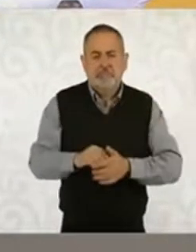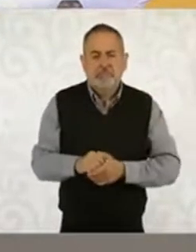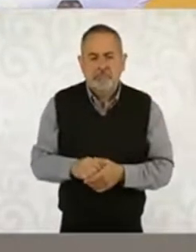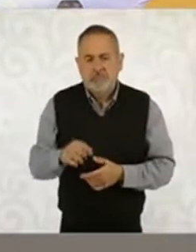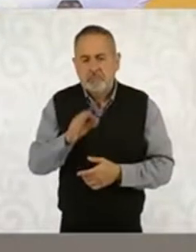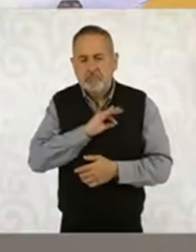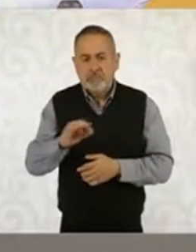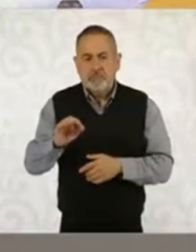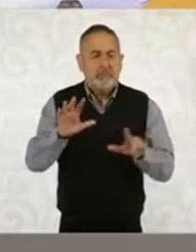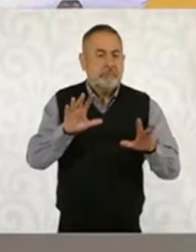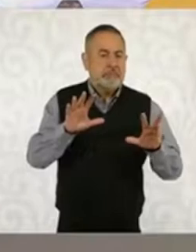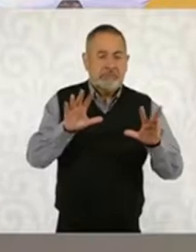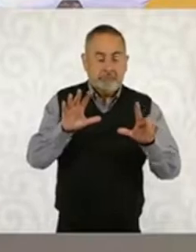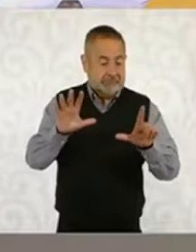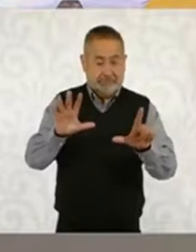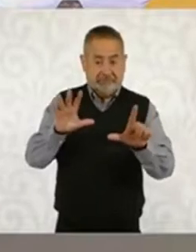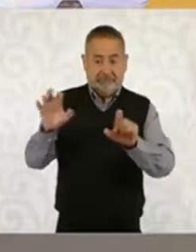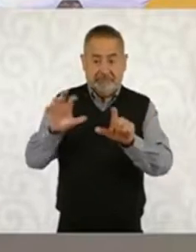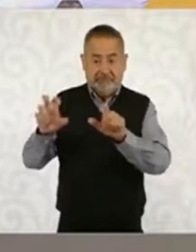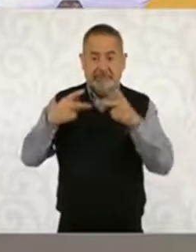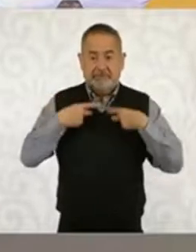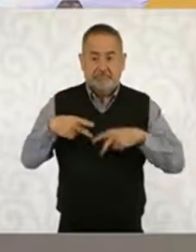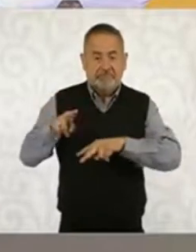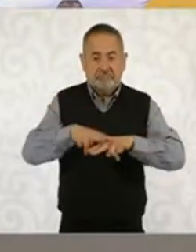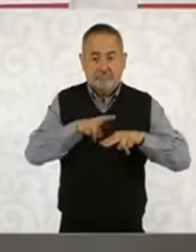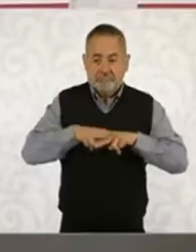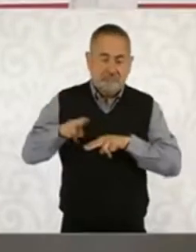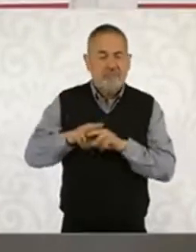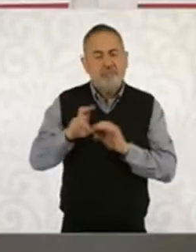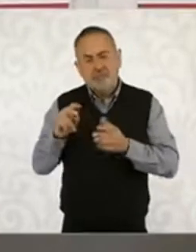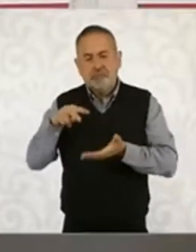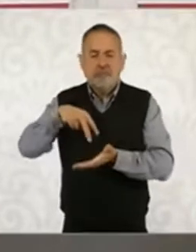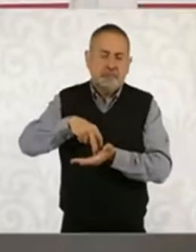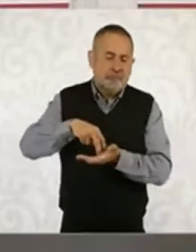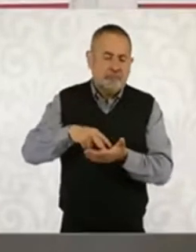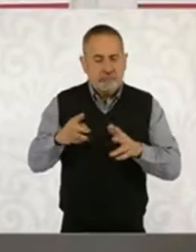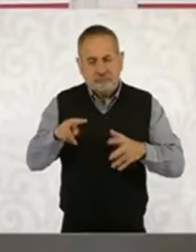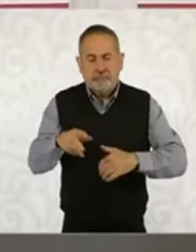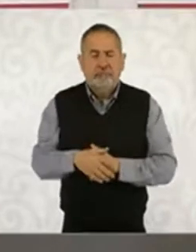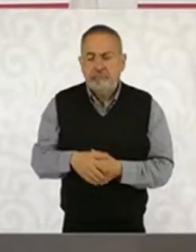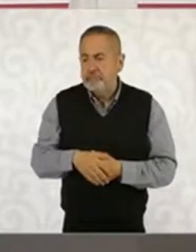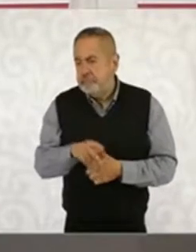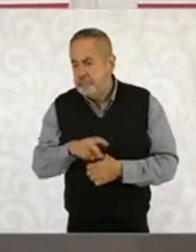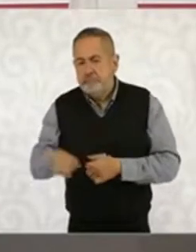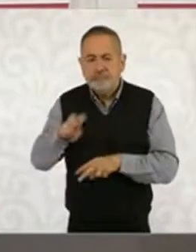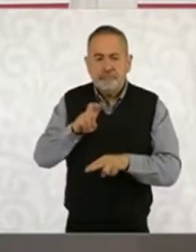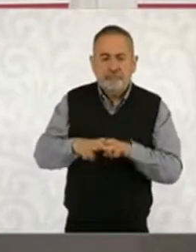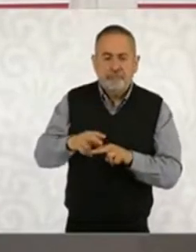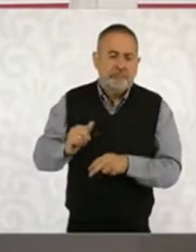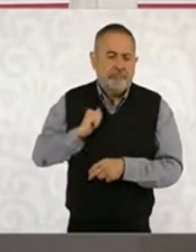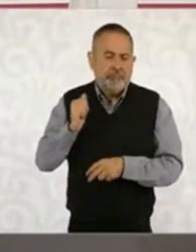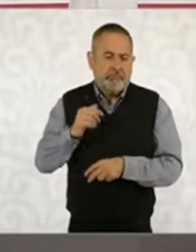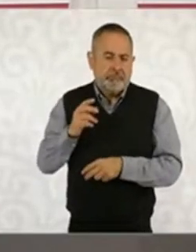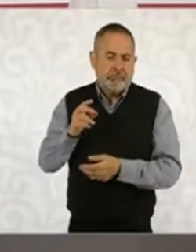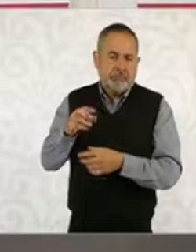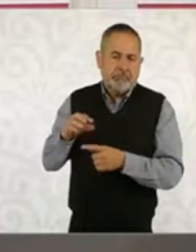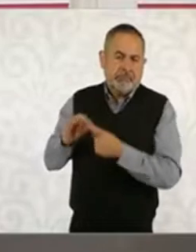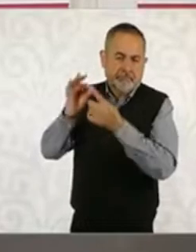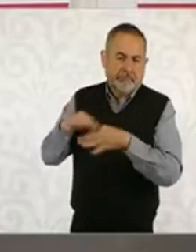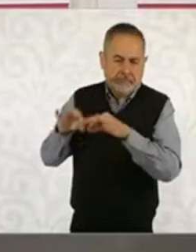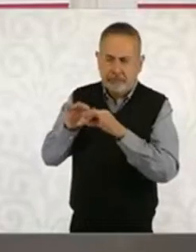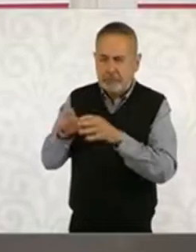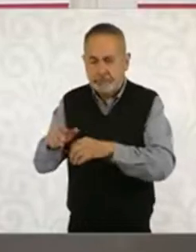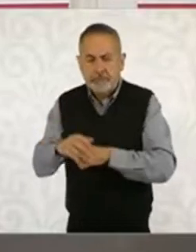en sentados y parados, con accesibilidad universal, acceso a nivel y asientos prioritarios, con información y comunicación